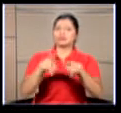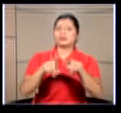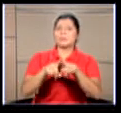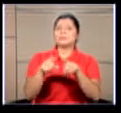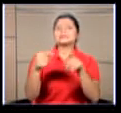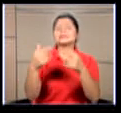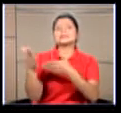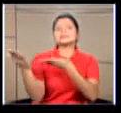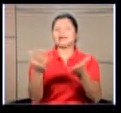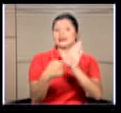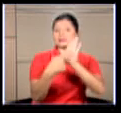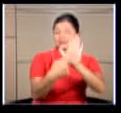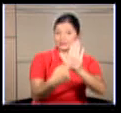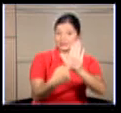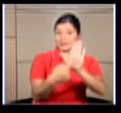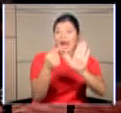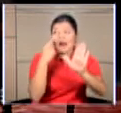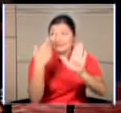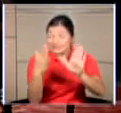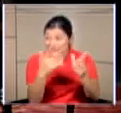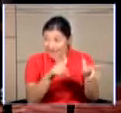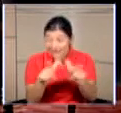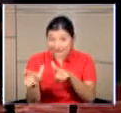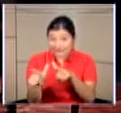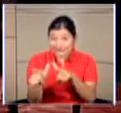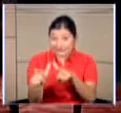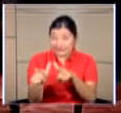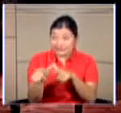traído acá para ver si están ya listas estas